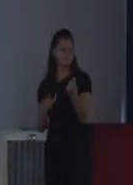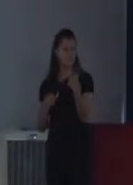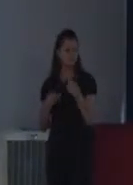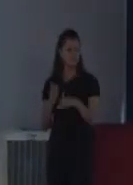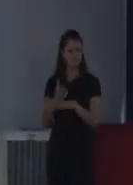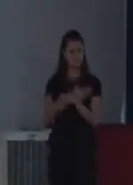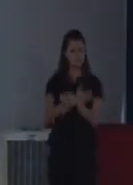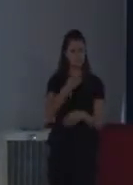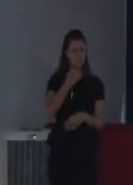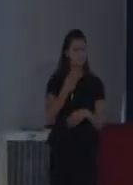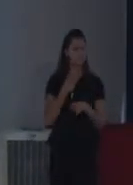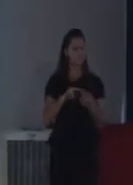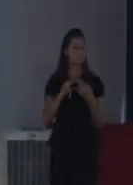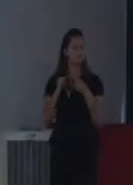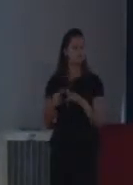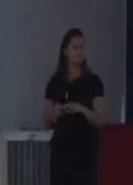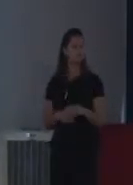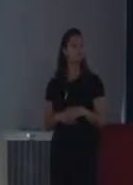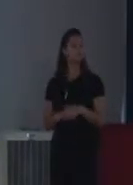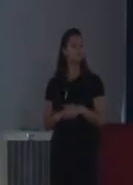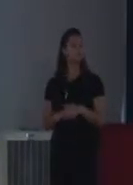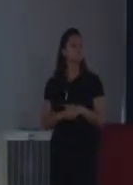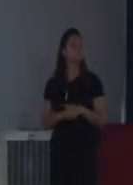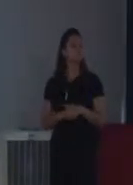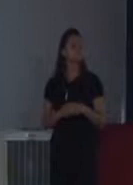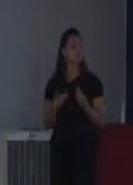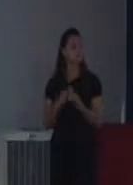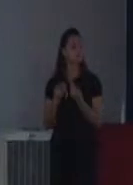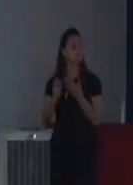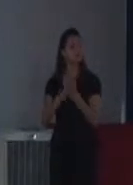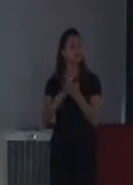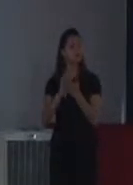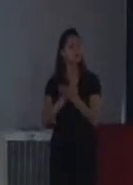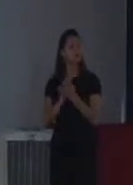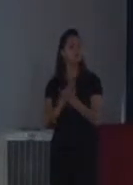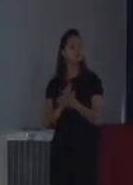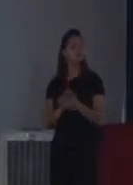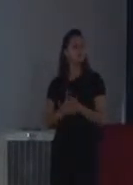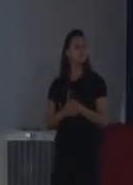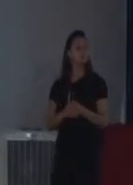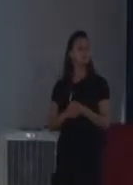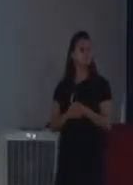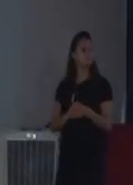la pregunta que me hacían, digamos, frente la compañera que me hablaba sobre...